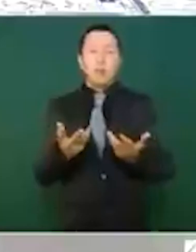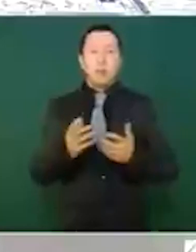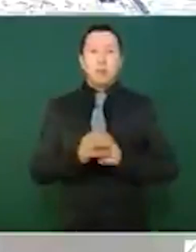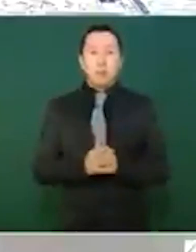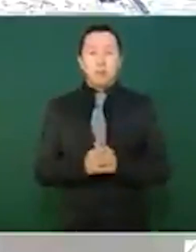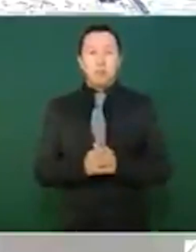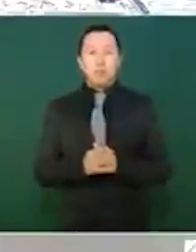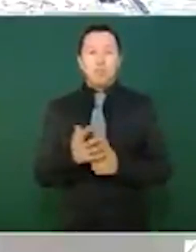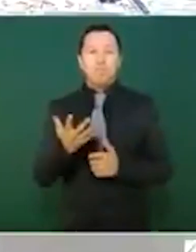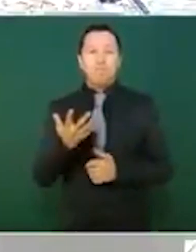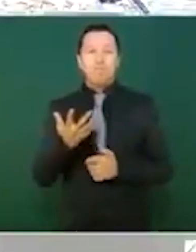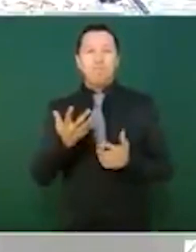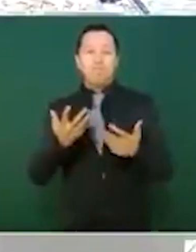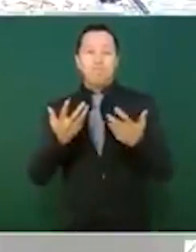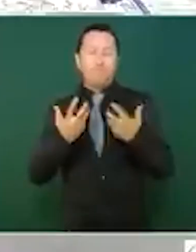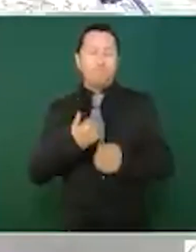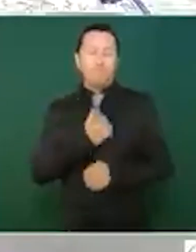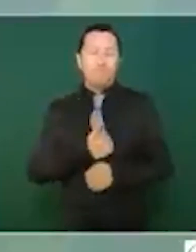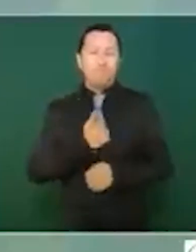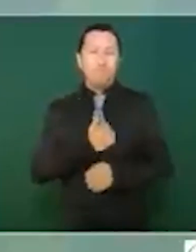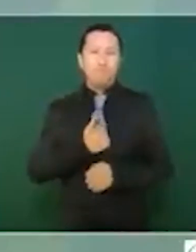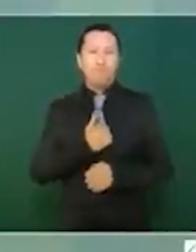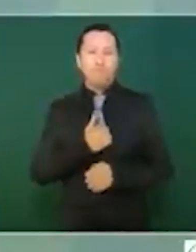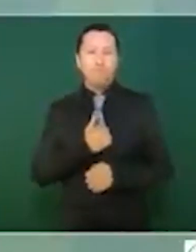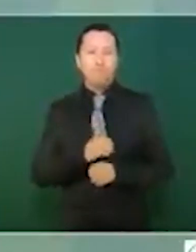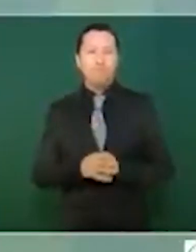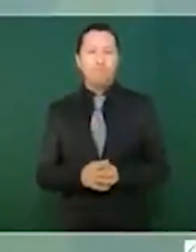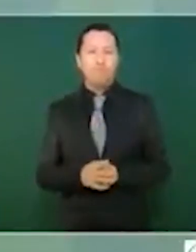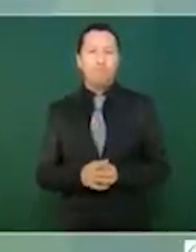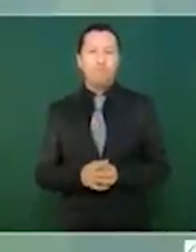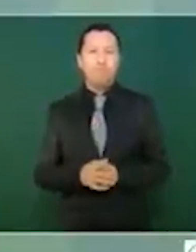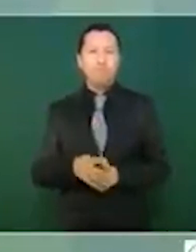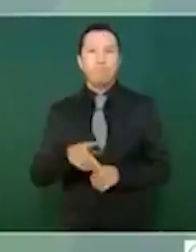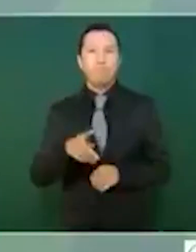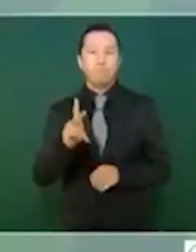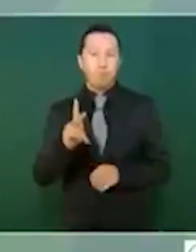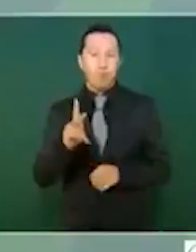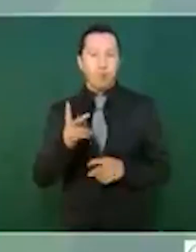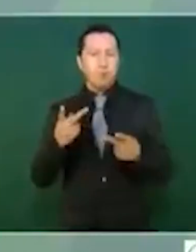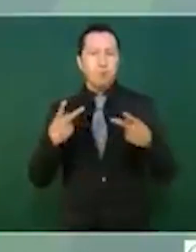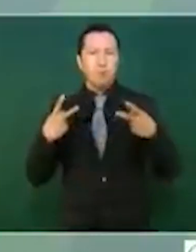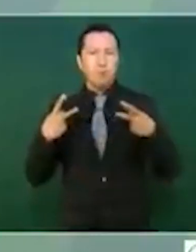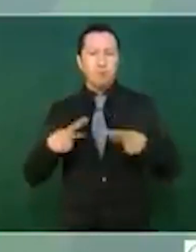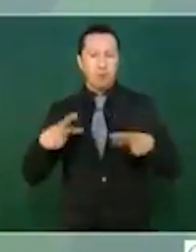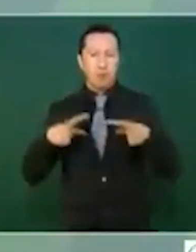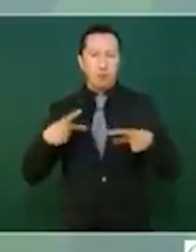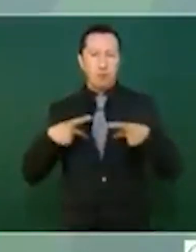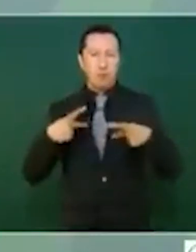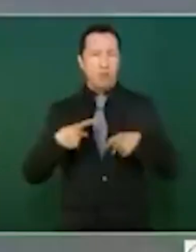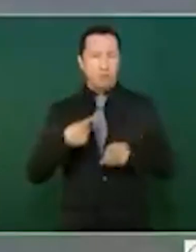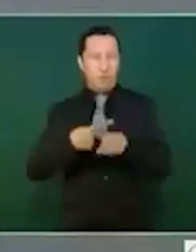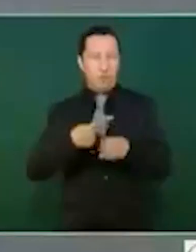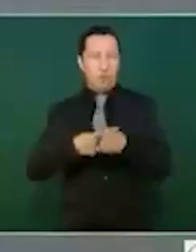Andrés Manuel López Obrador aseguró que en México no se quedó nadie sin cama durante la época de COVID-19 y no se murió ninguno fuera de